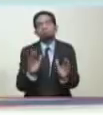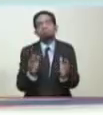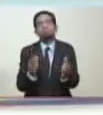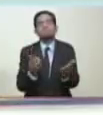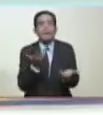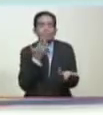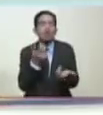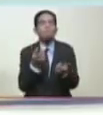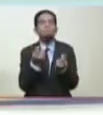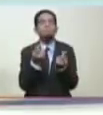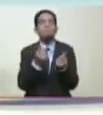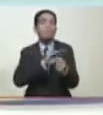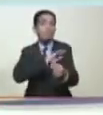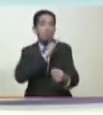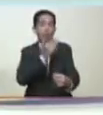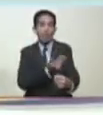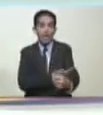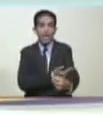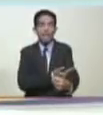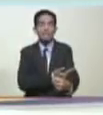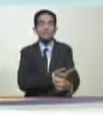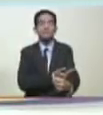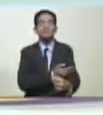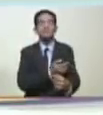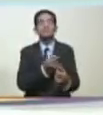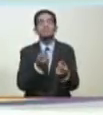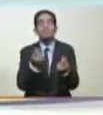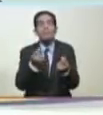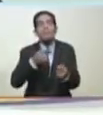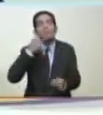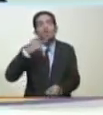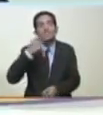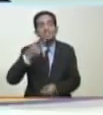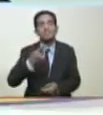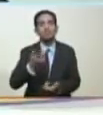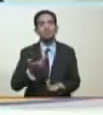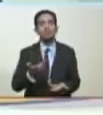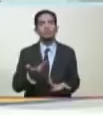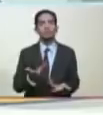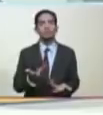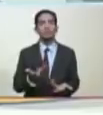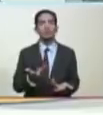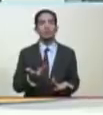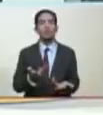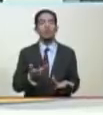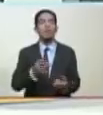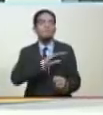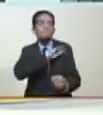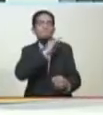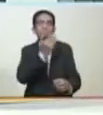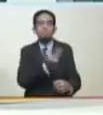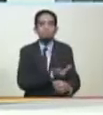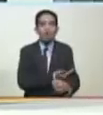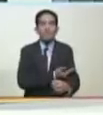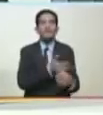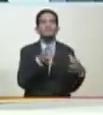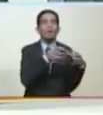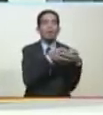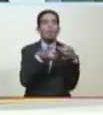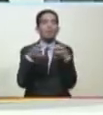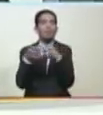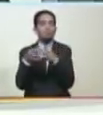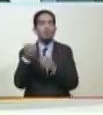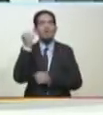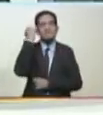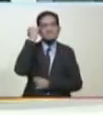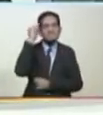económico. El poder político, el poder popular, el poder institucional, el poder de las